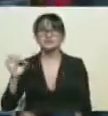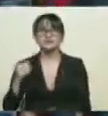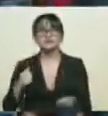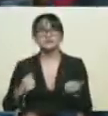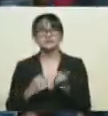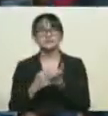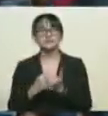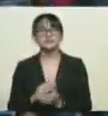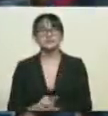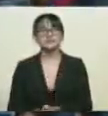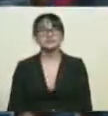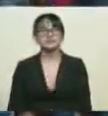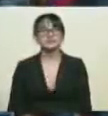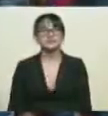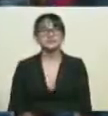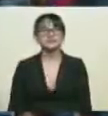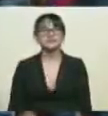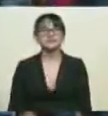muchachos.